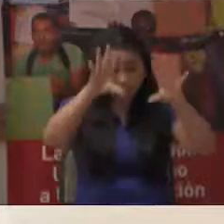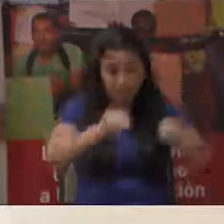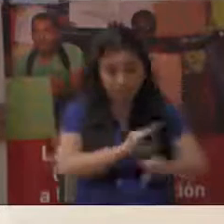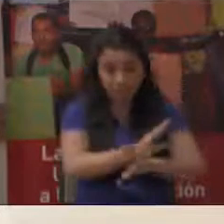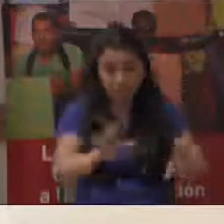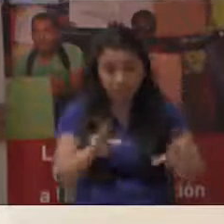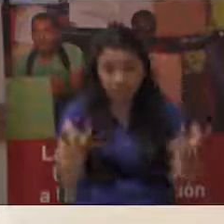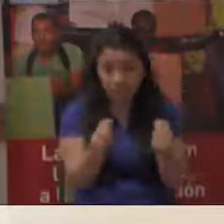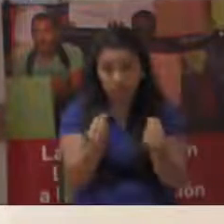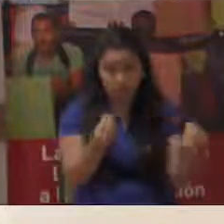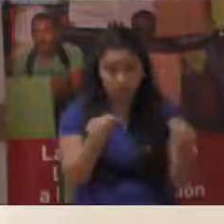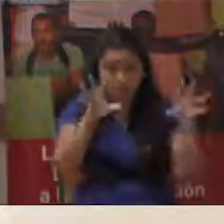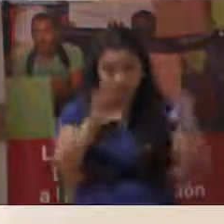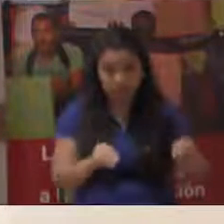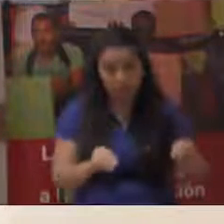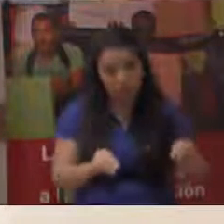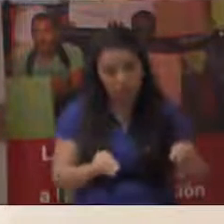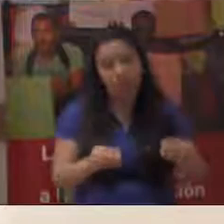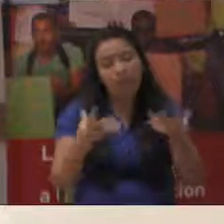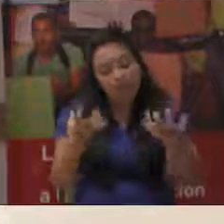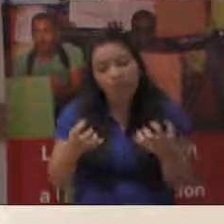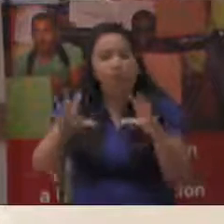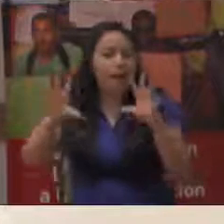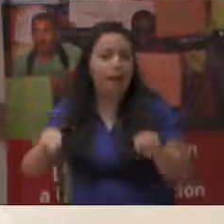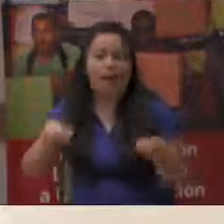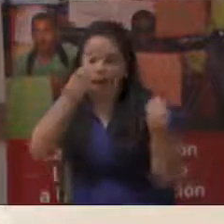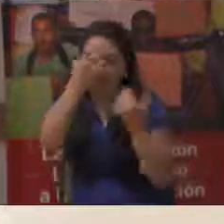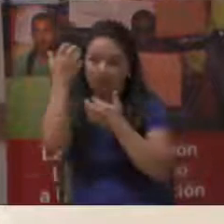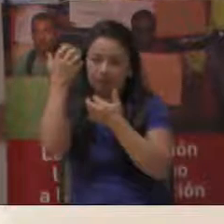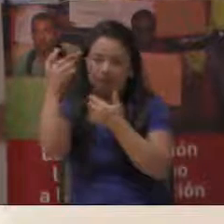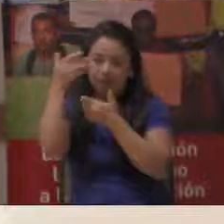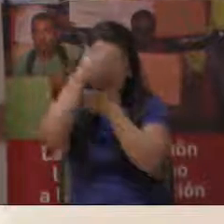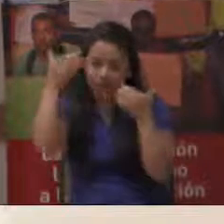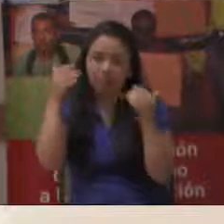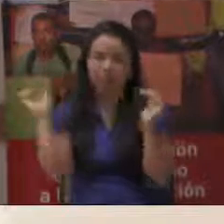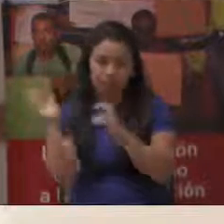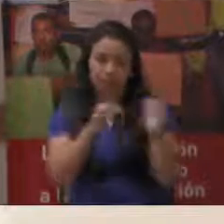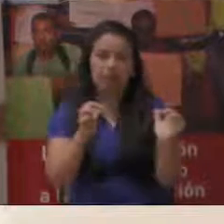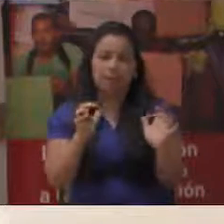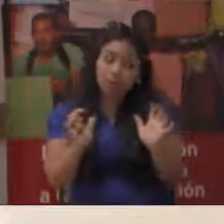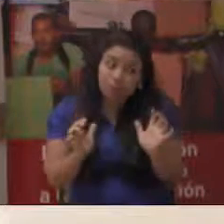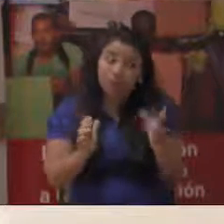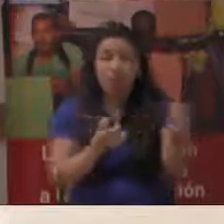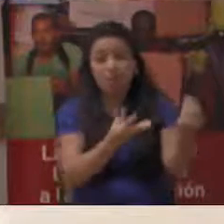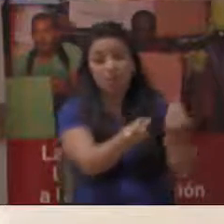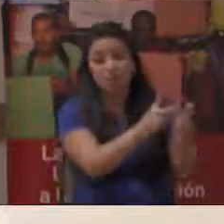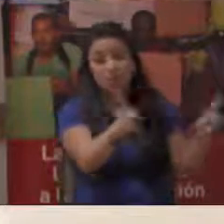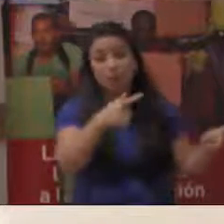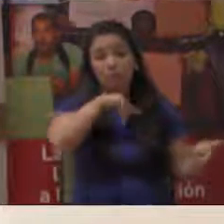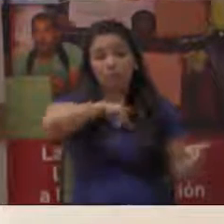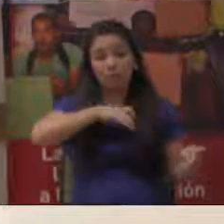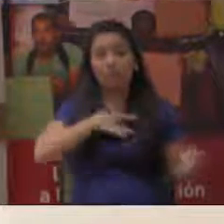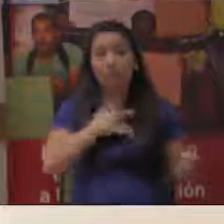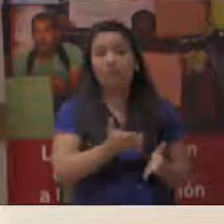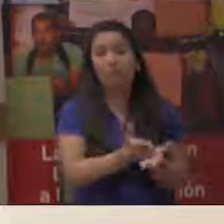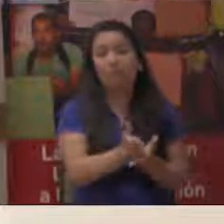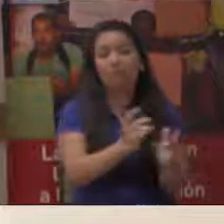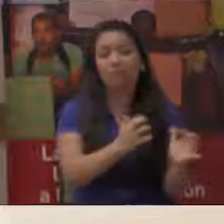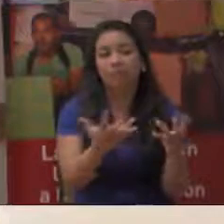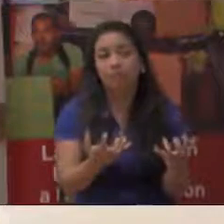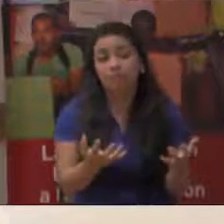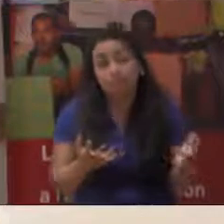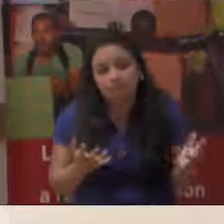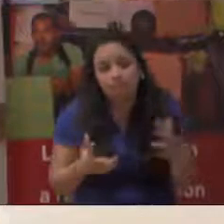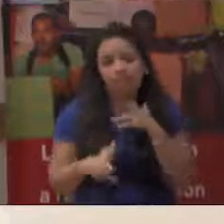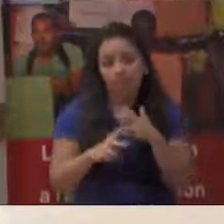marco, decirlo con absoluta transparencia, lo que puedo decir en este momento es que toda la capacidad, toda la experiencia, todas las